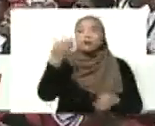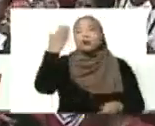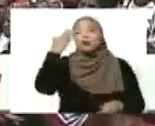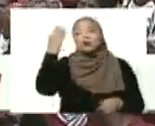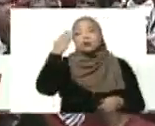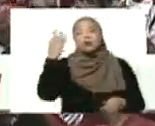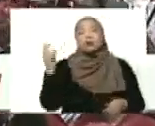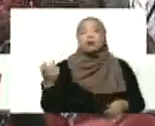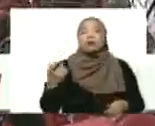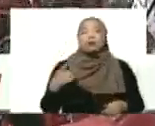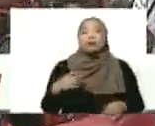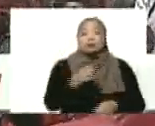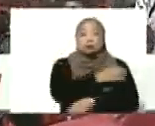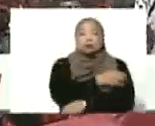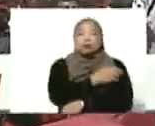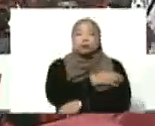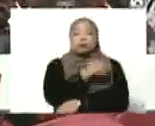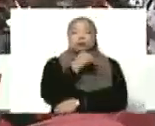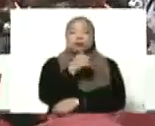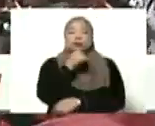que la derecha tiene tretas.